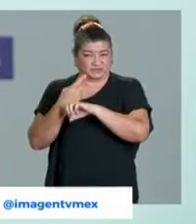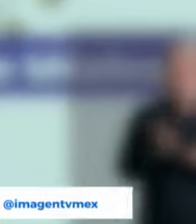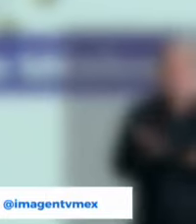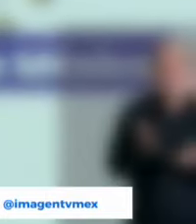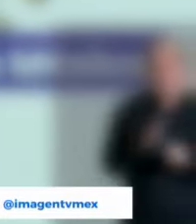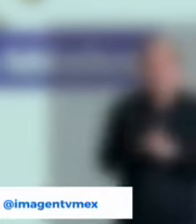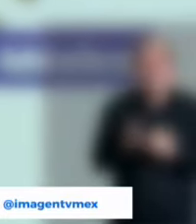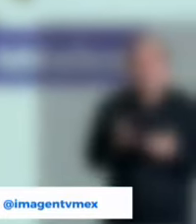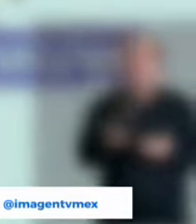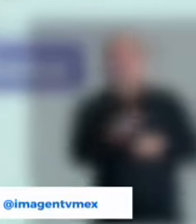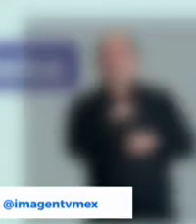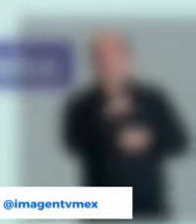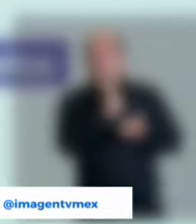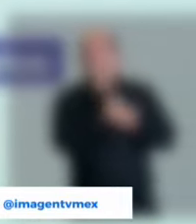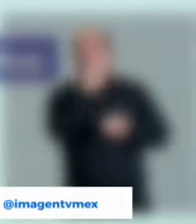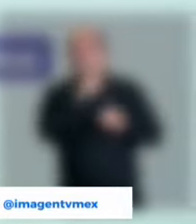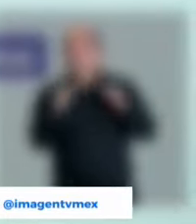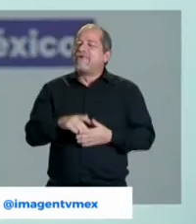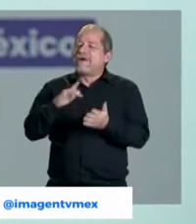metro.